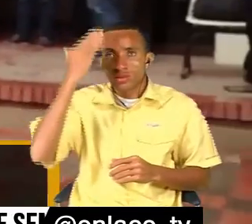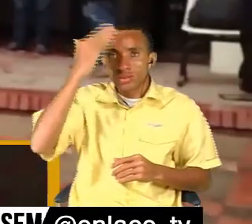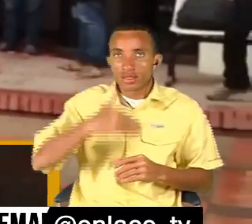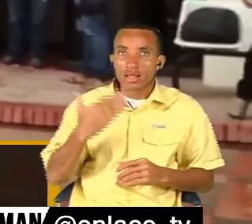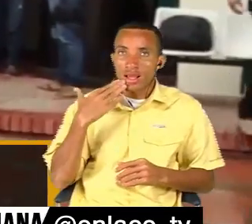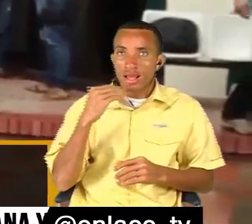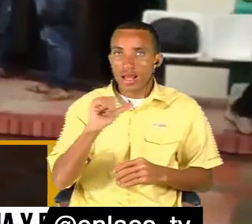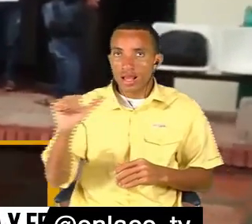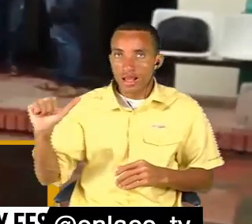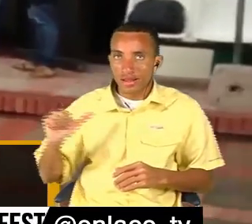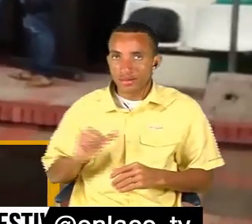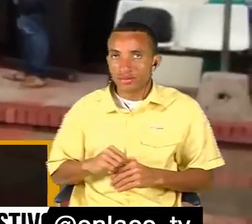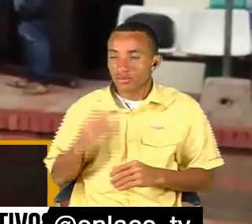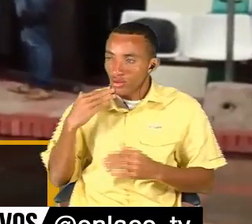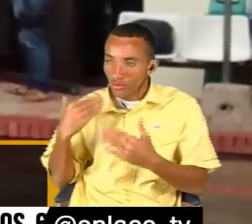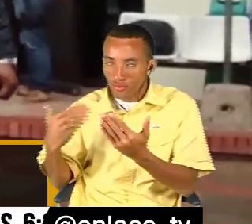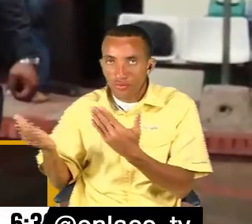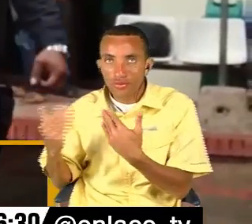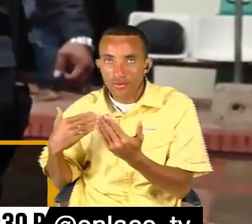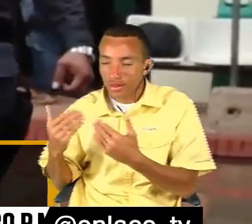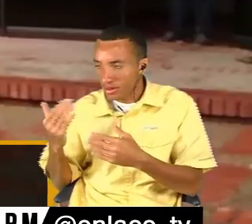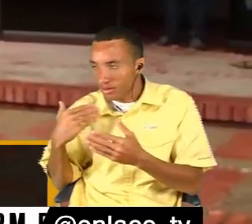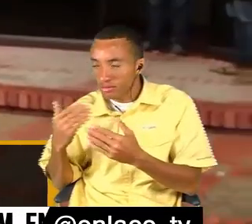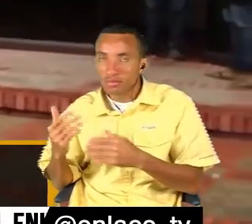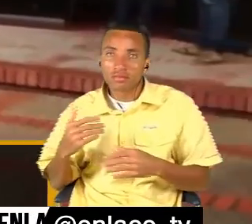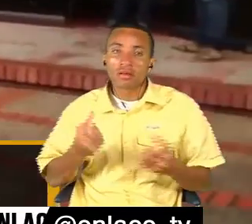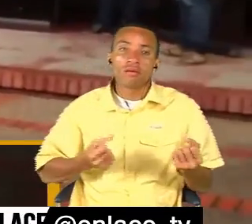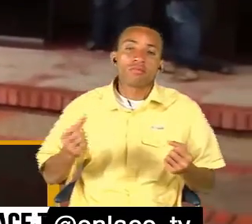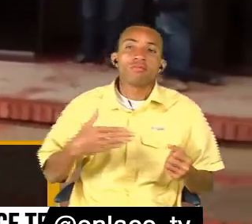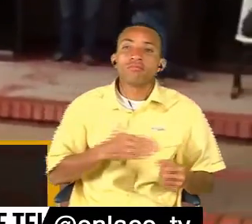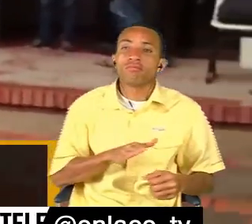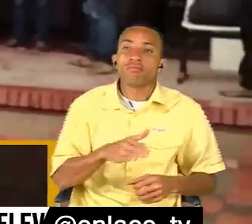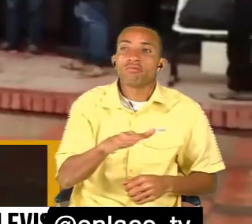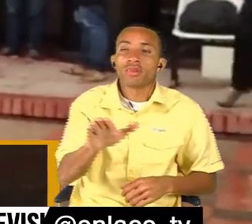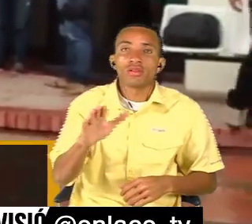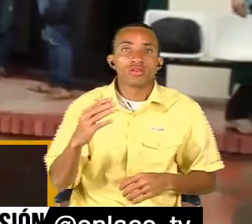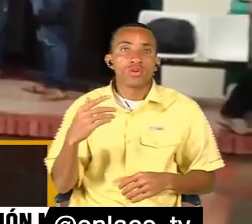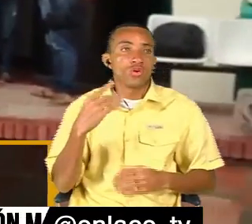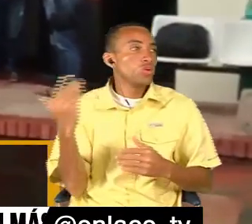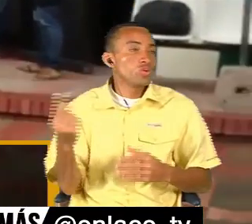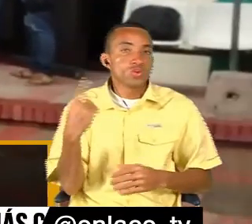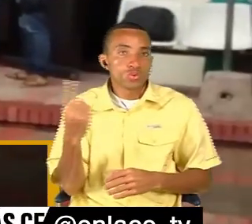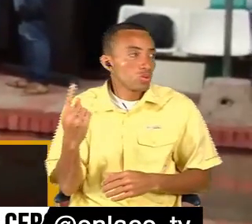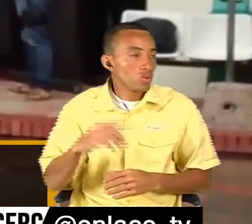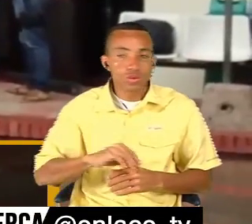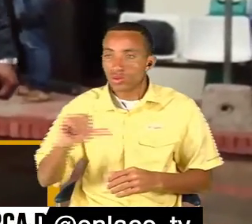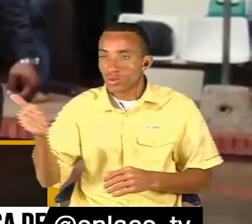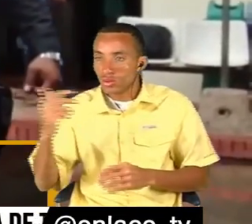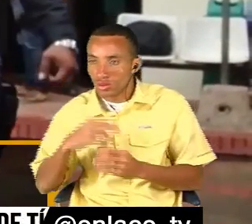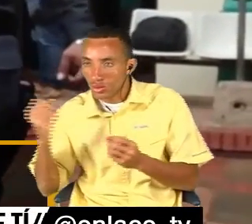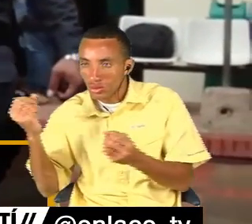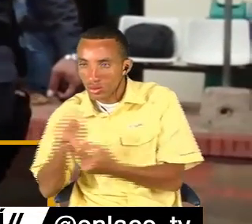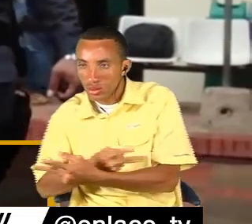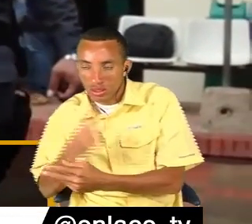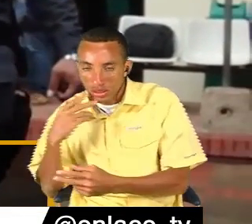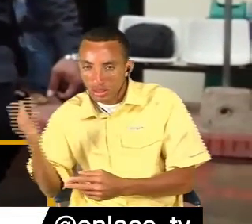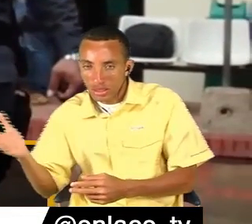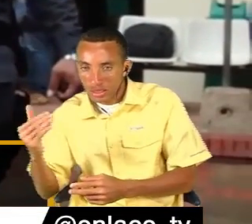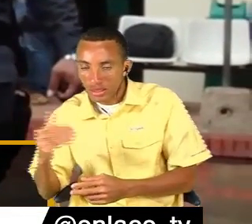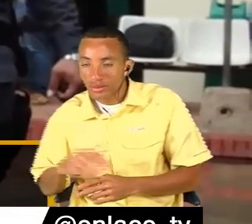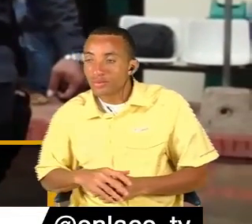de la ciudad para ganarse su confianza. Las llevaba a lugares solitarios y les pagaba a sus víctimas a cambio de